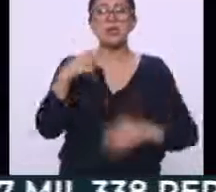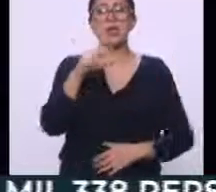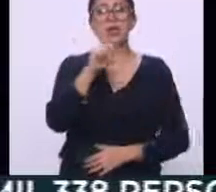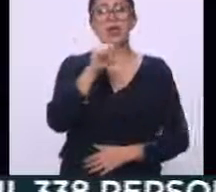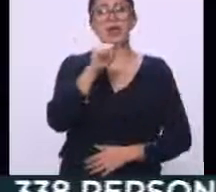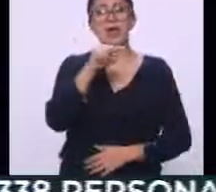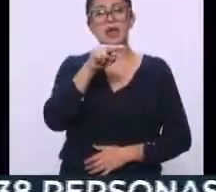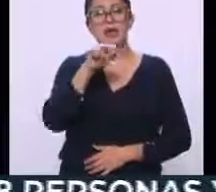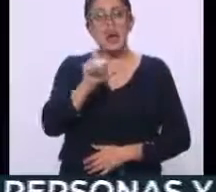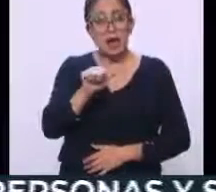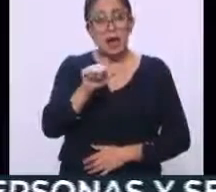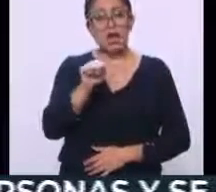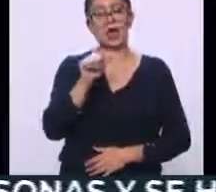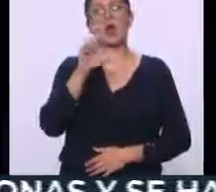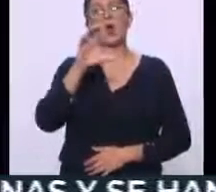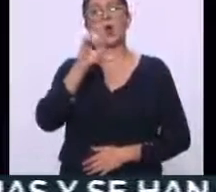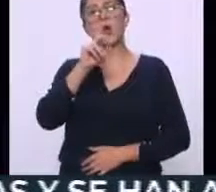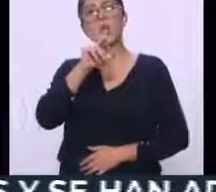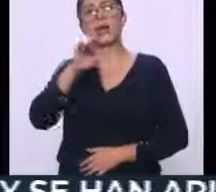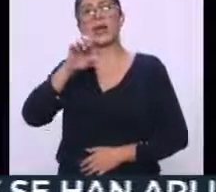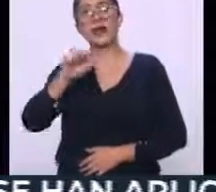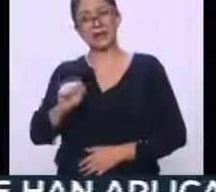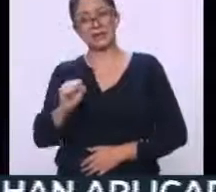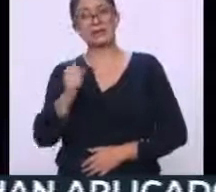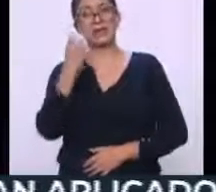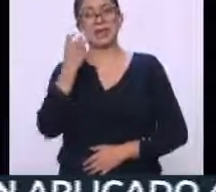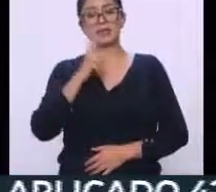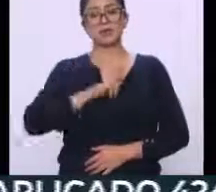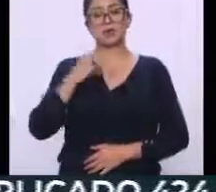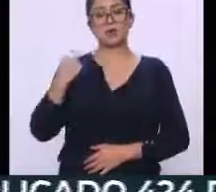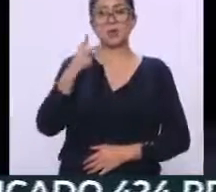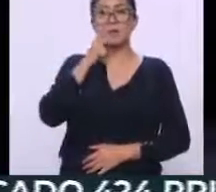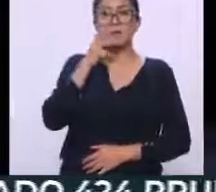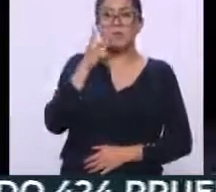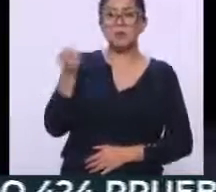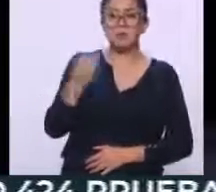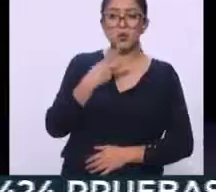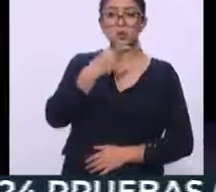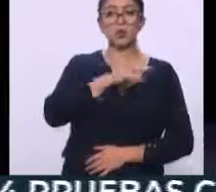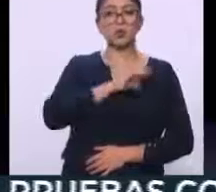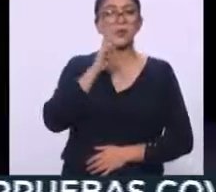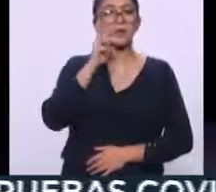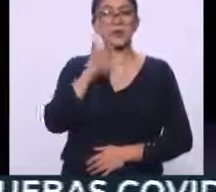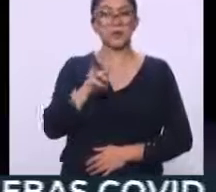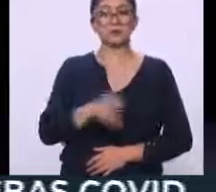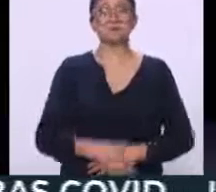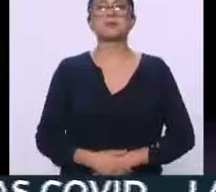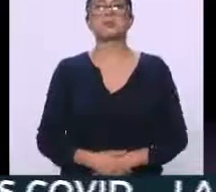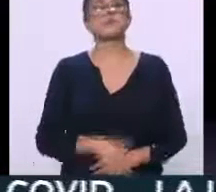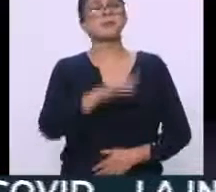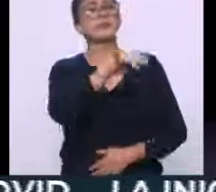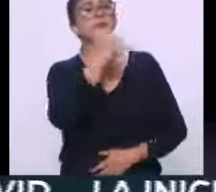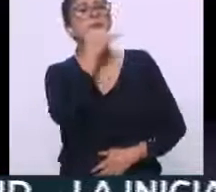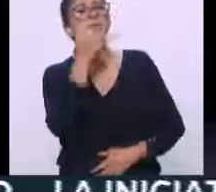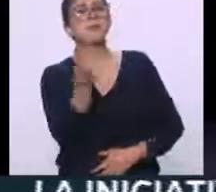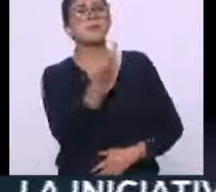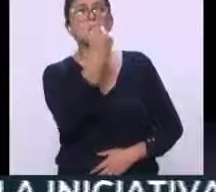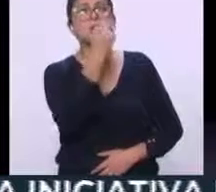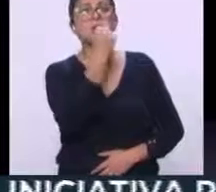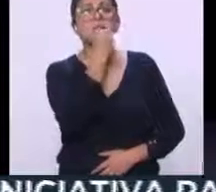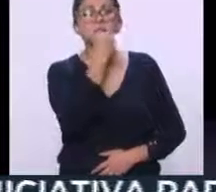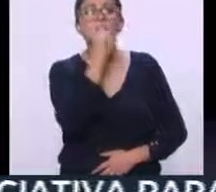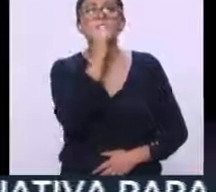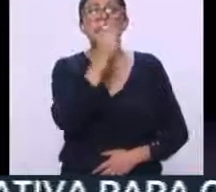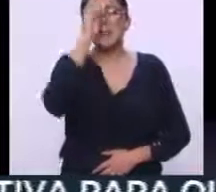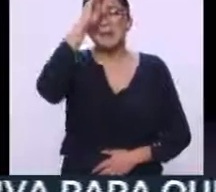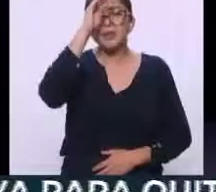Corres, Dana con una N y Corres es mi apellido. Ahí me encuentran. Antes de que nos vayamos, rápido, en un segundo, ¿qué esperas de mañana de la